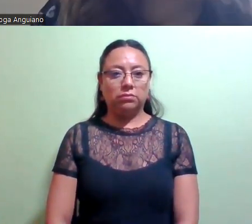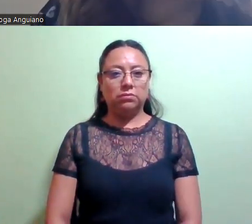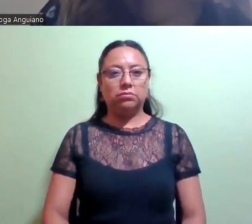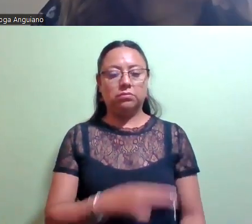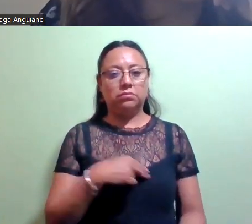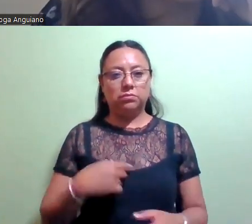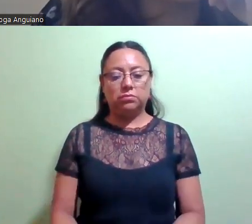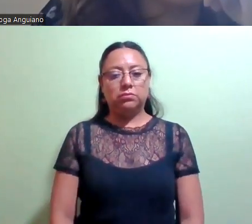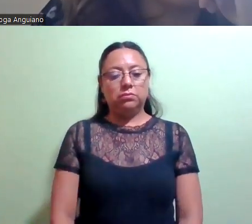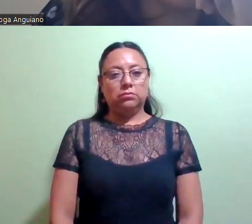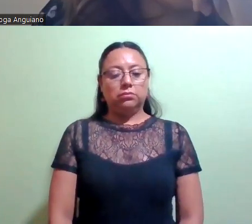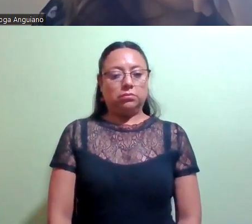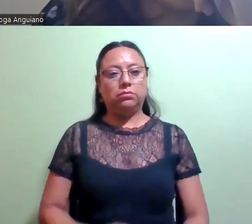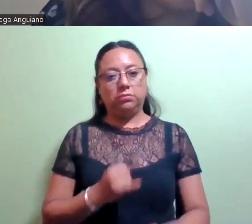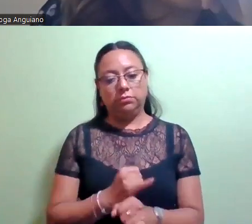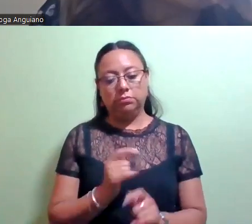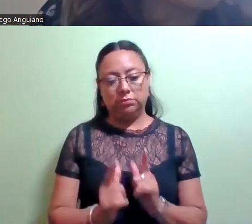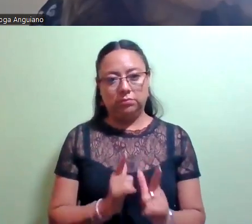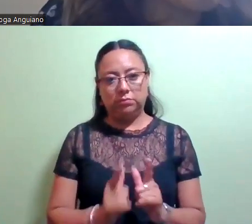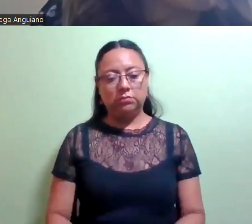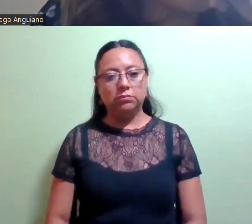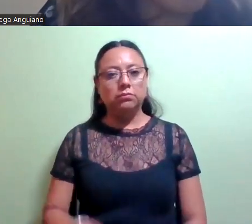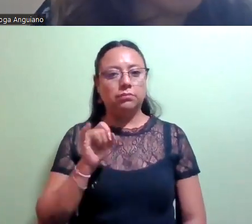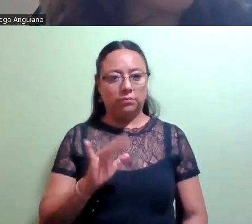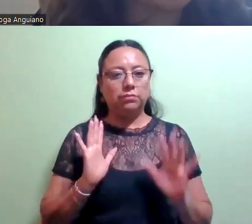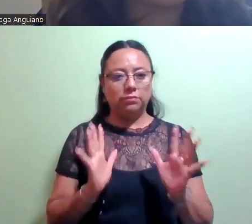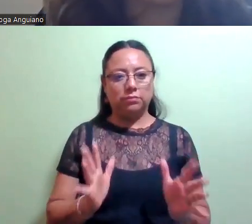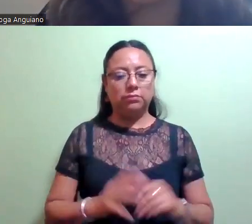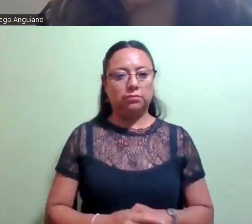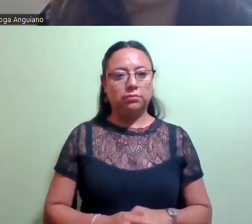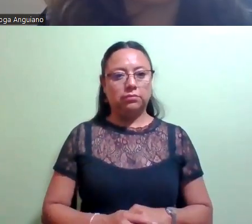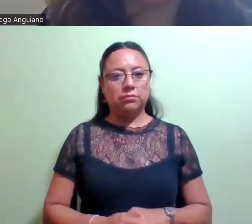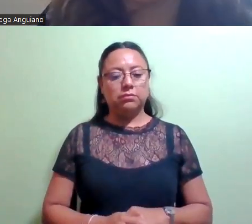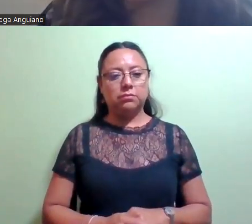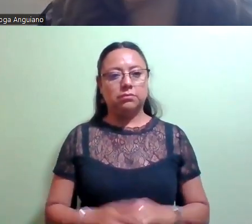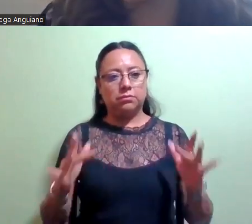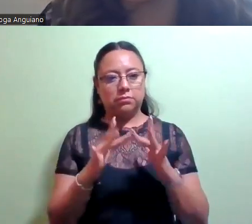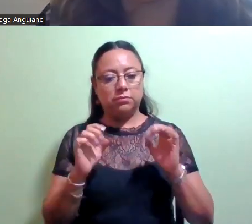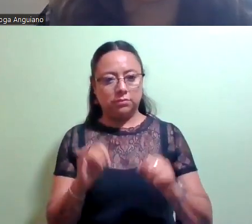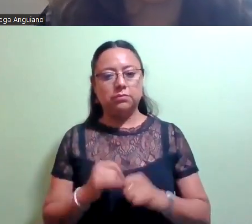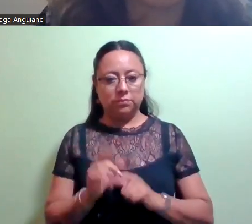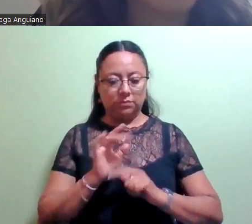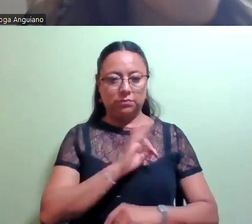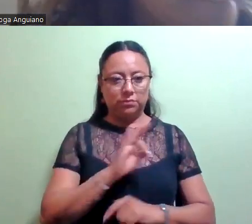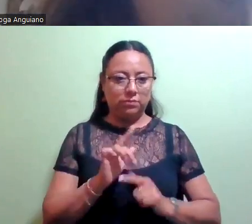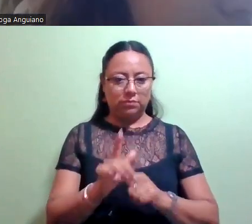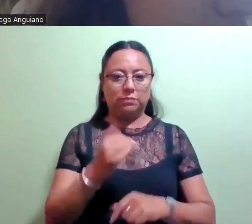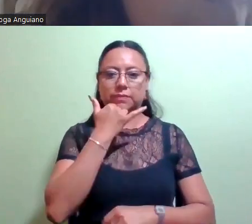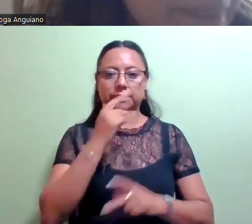lento, pero creo que... Sí, diputado, ya, efectivamente ya estamos en línea. Adelante, pueden seguir. Gracias. Disculpe la